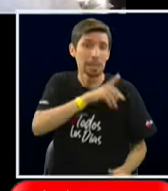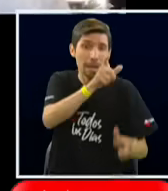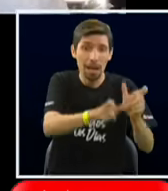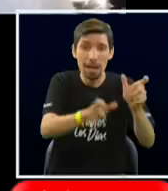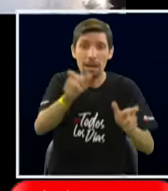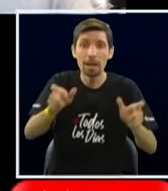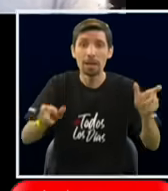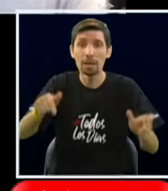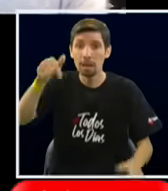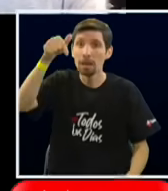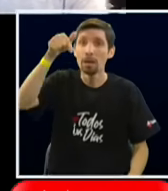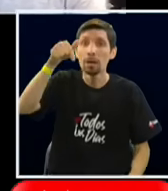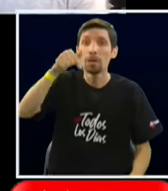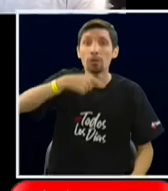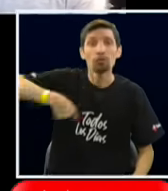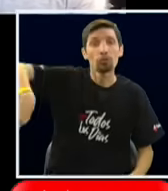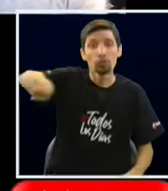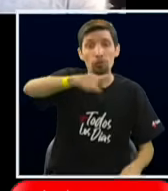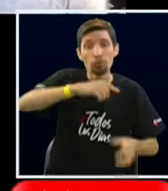Chilenos, que